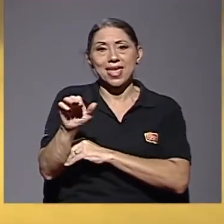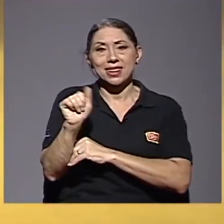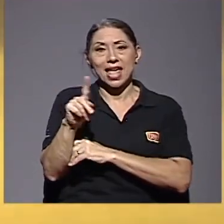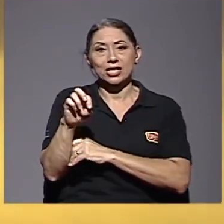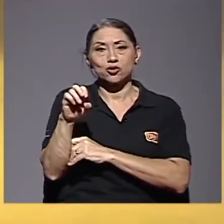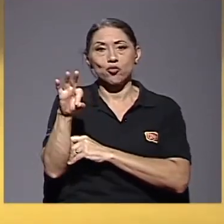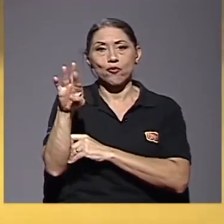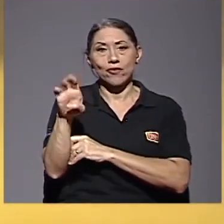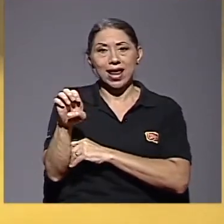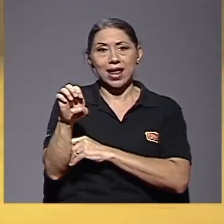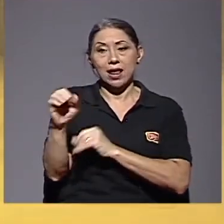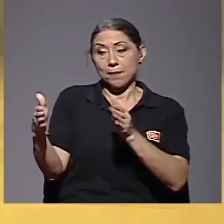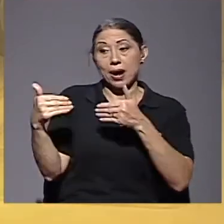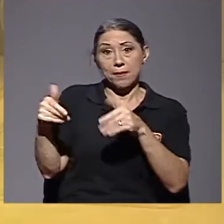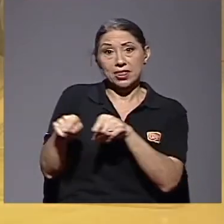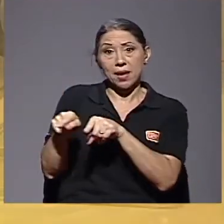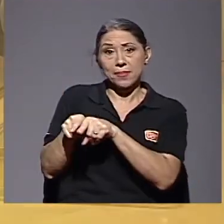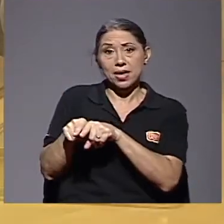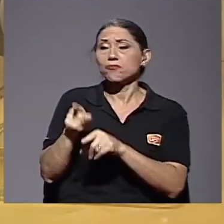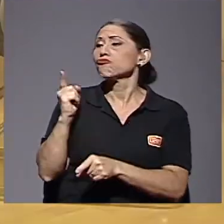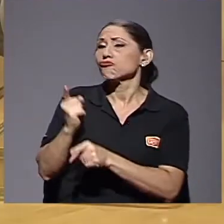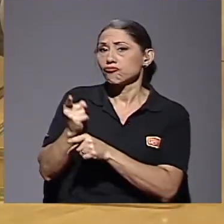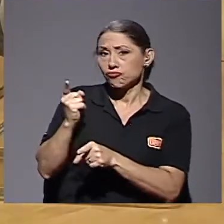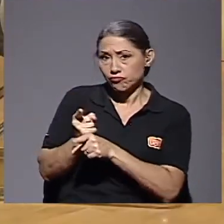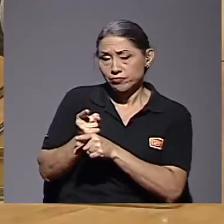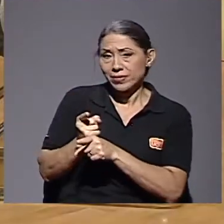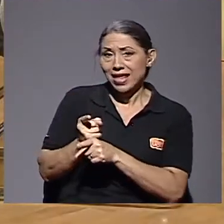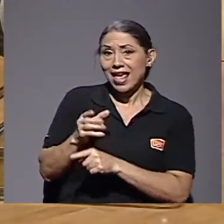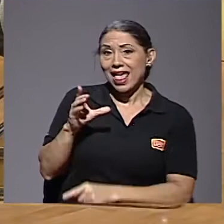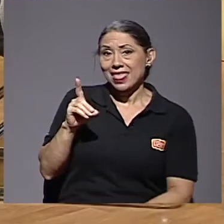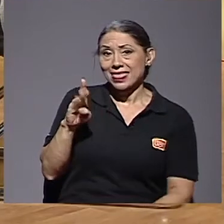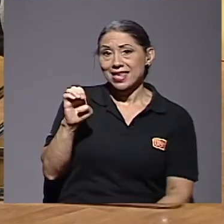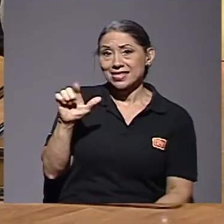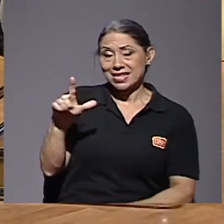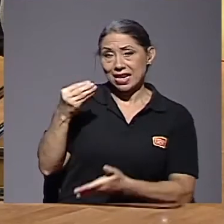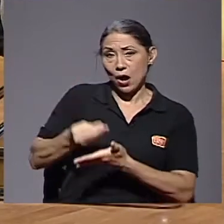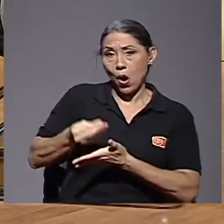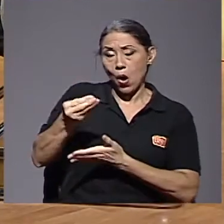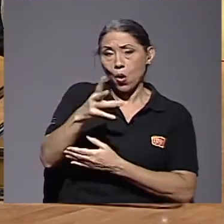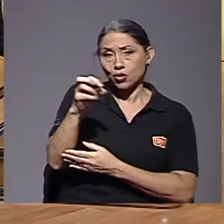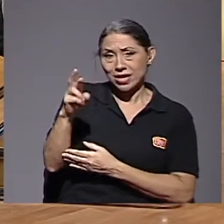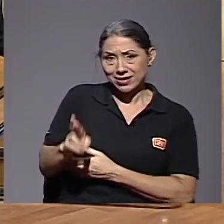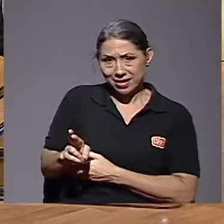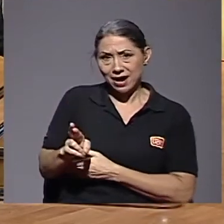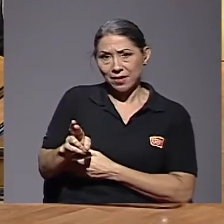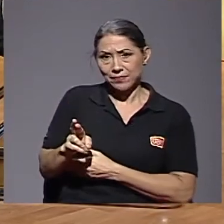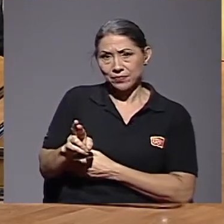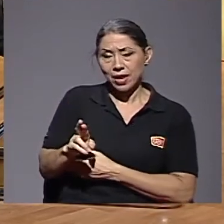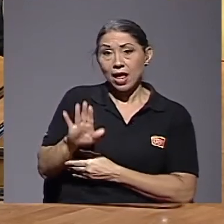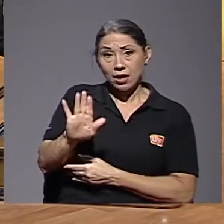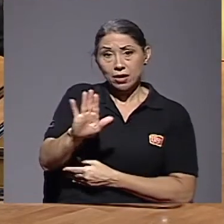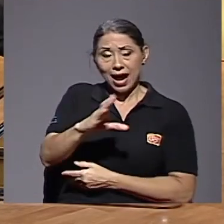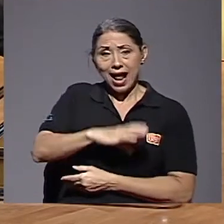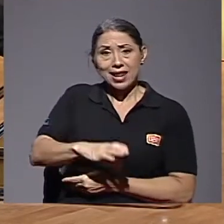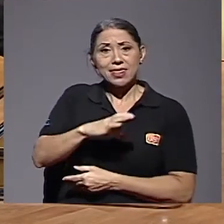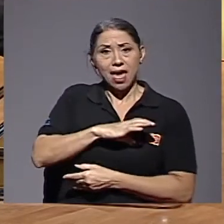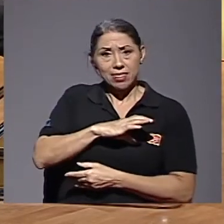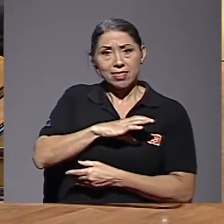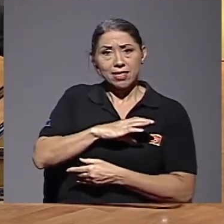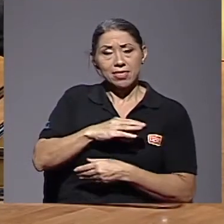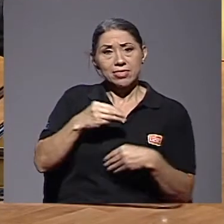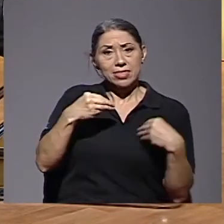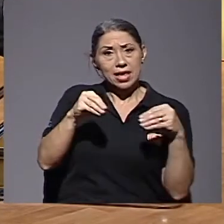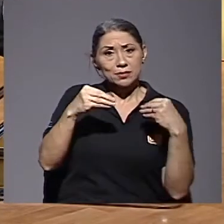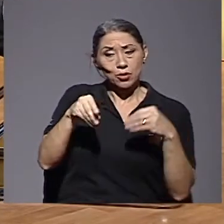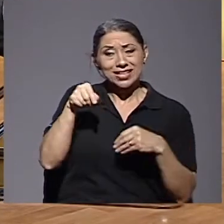hecho, el diésel que se importa a Costa Rica, en cuanto a calidad de exportación de este Estados